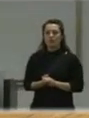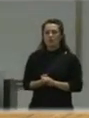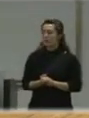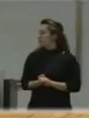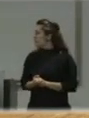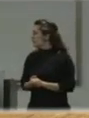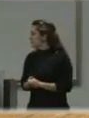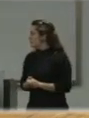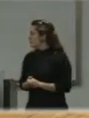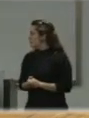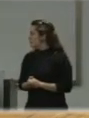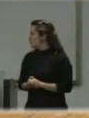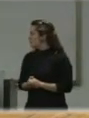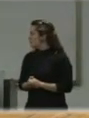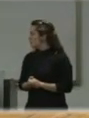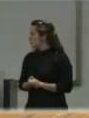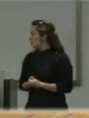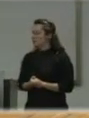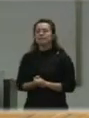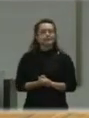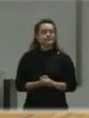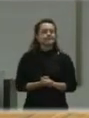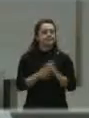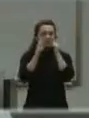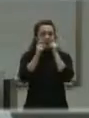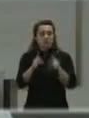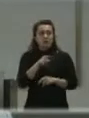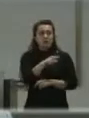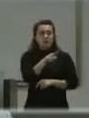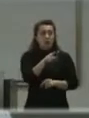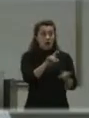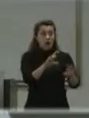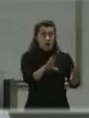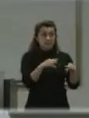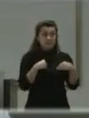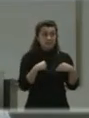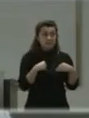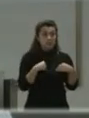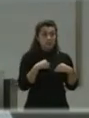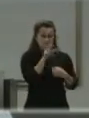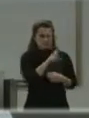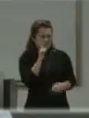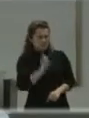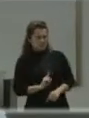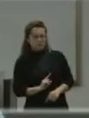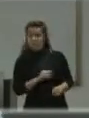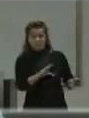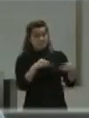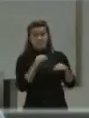no se tapó pero de personas desconocido no mostaza